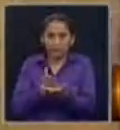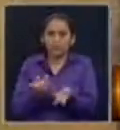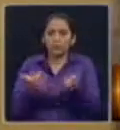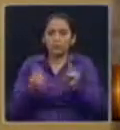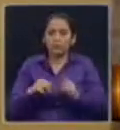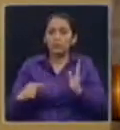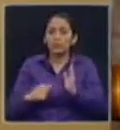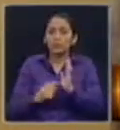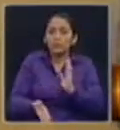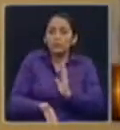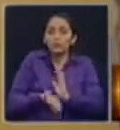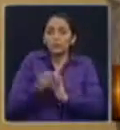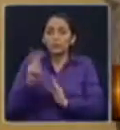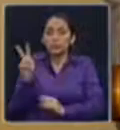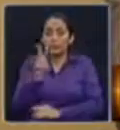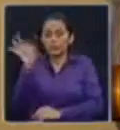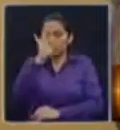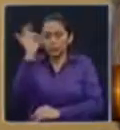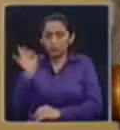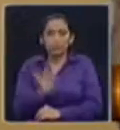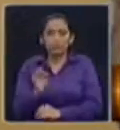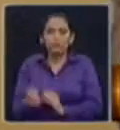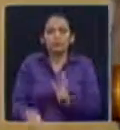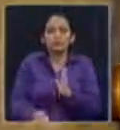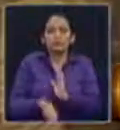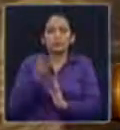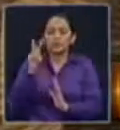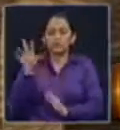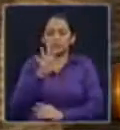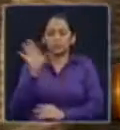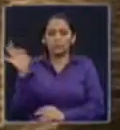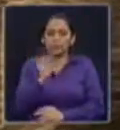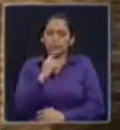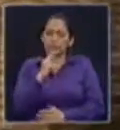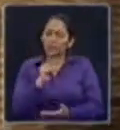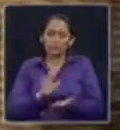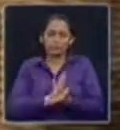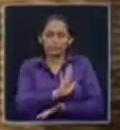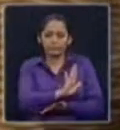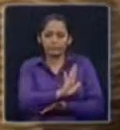este último tributo de 22 al 25%. Marta Navarrete, Telegrama Noticias.